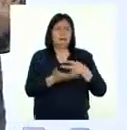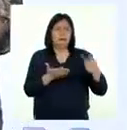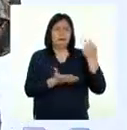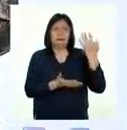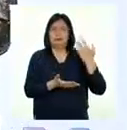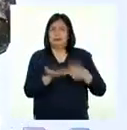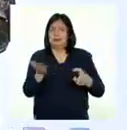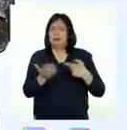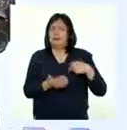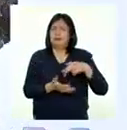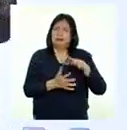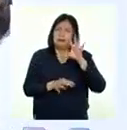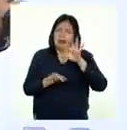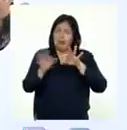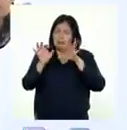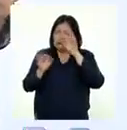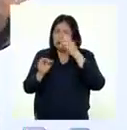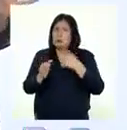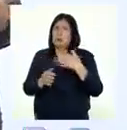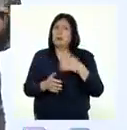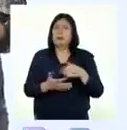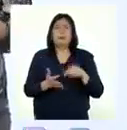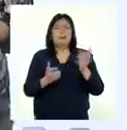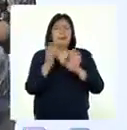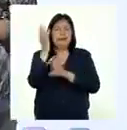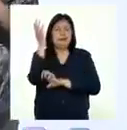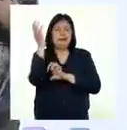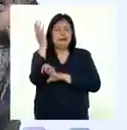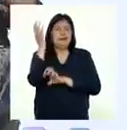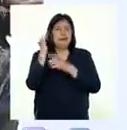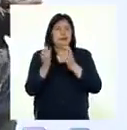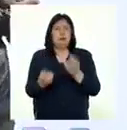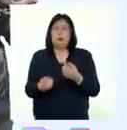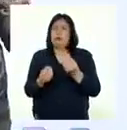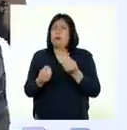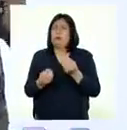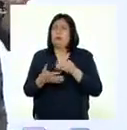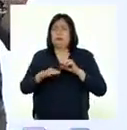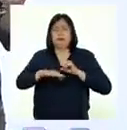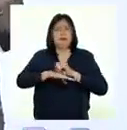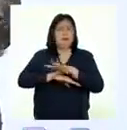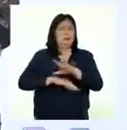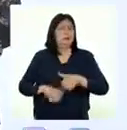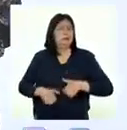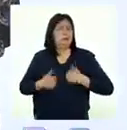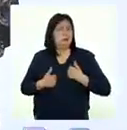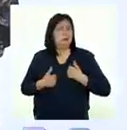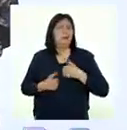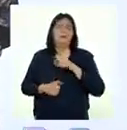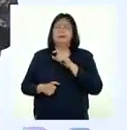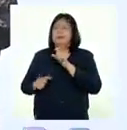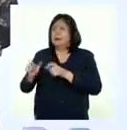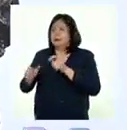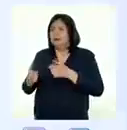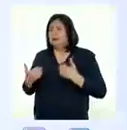2 semanas hemos ido descubriendo todo acerca de las estaciones del año y cómo éstas influyen en la vida de los seres